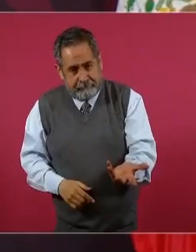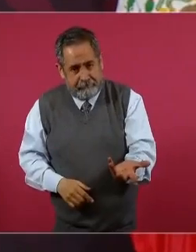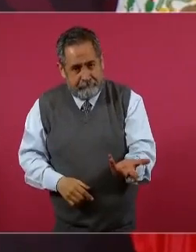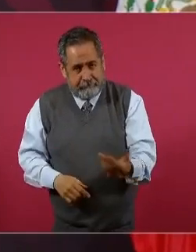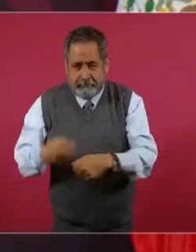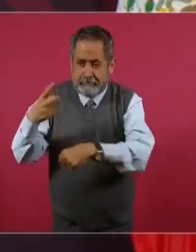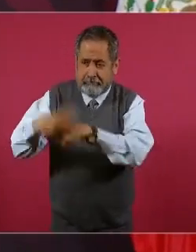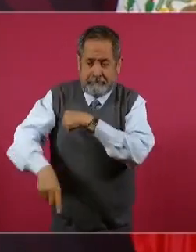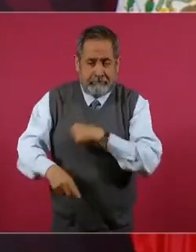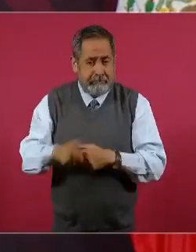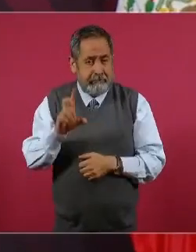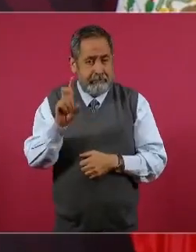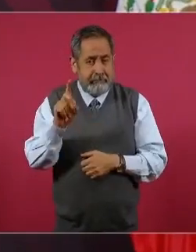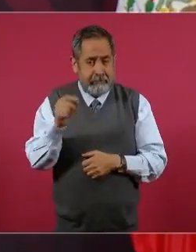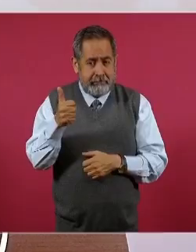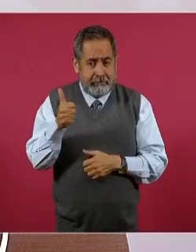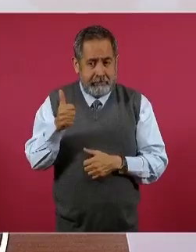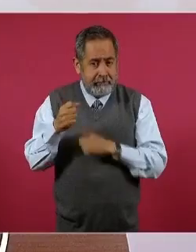dañar,